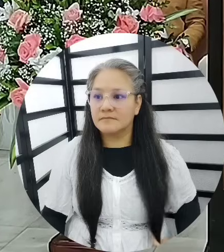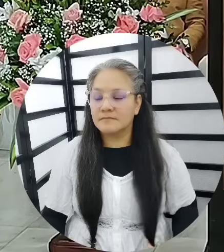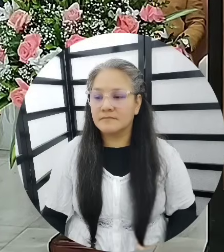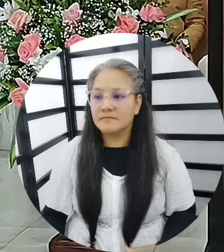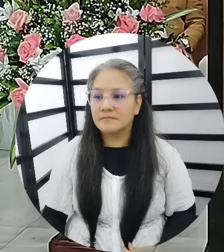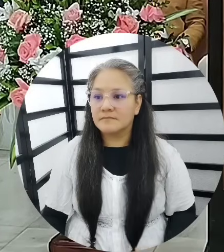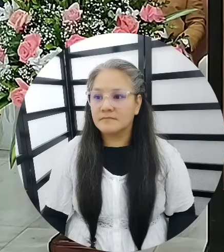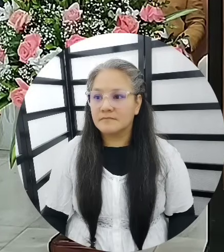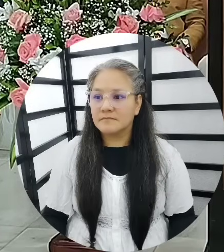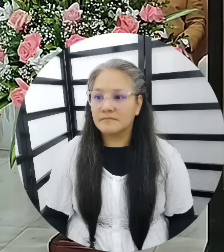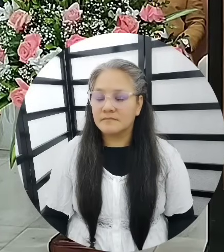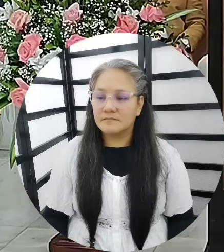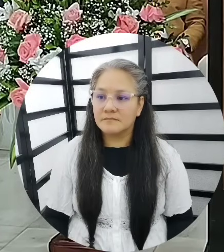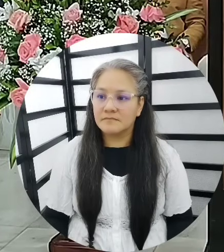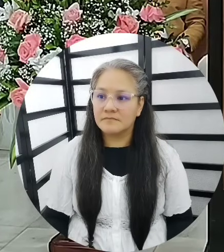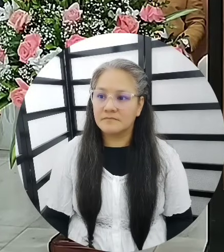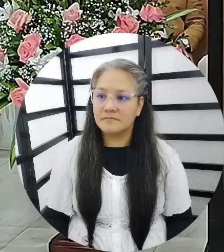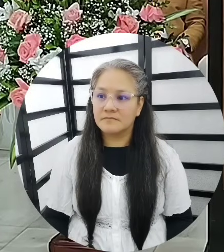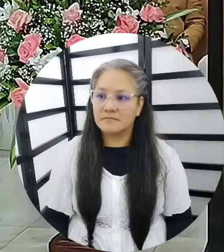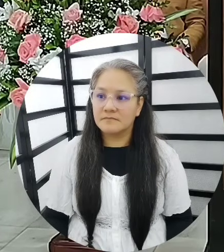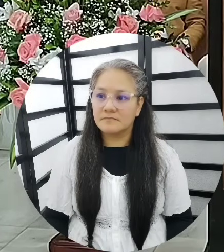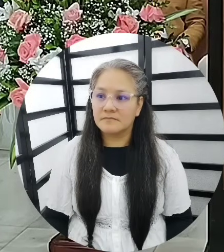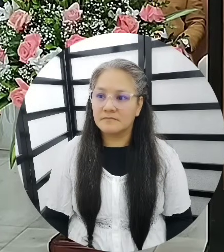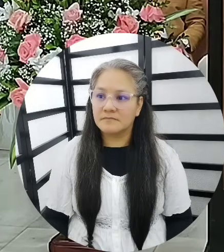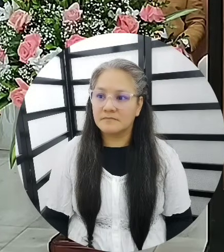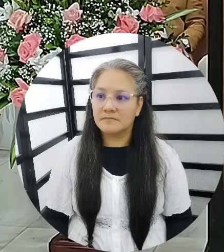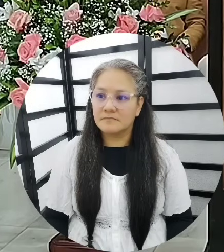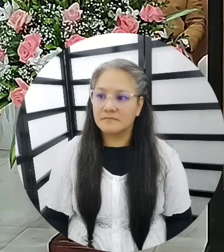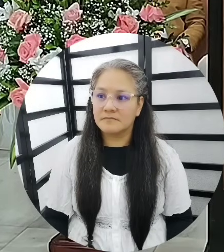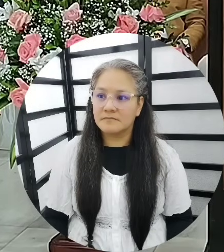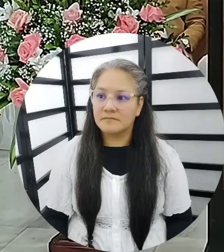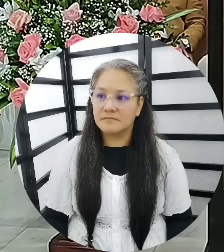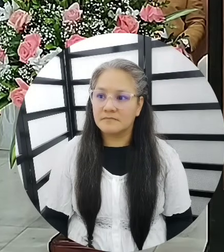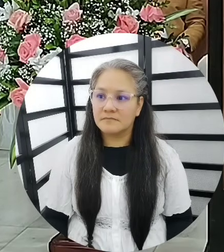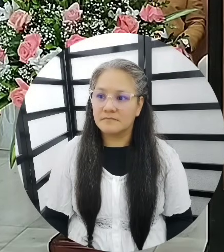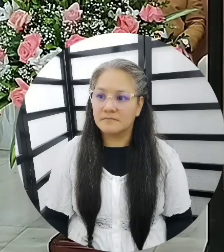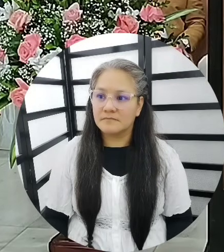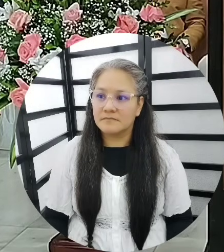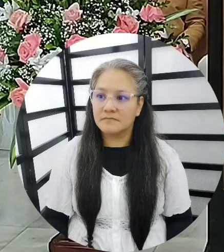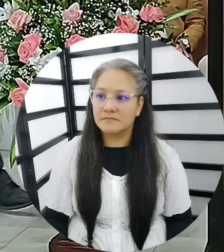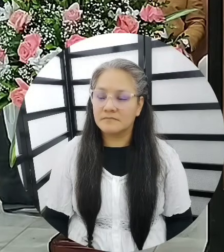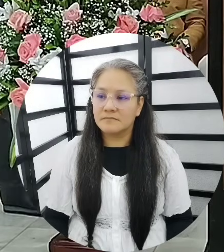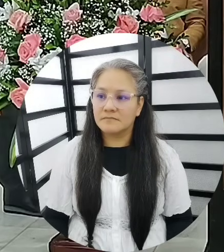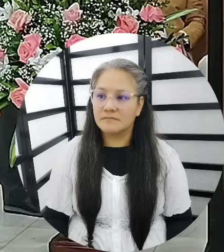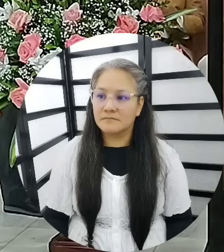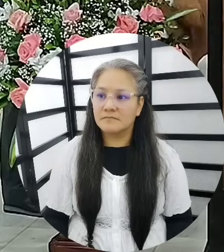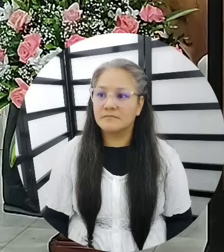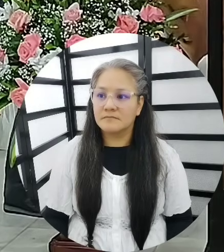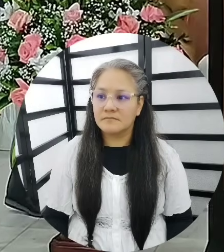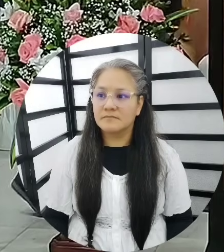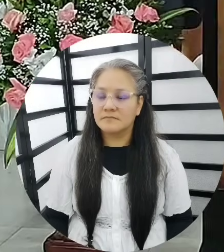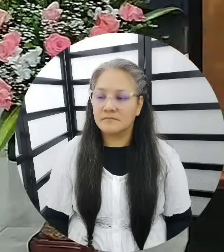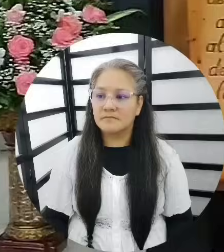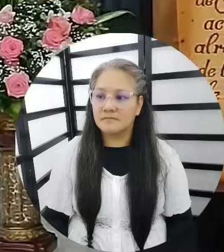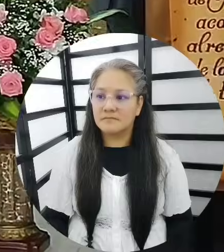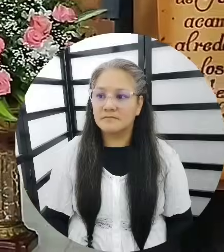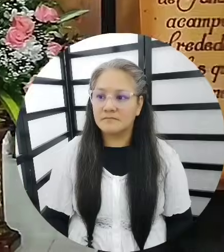producir, le da semilla al que siembra y pan al que come. Dice, así es mi